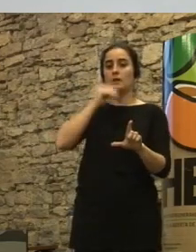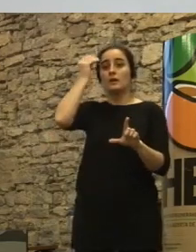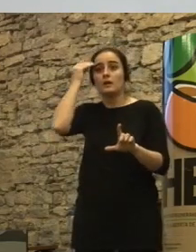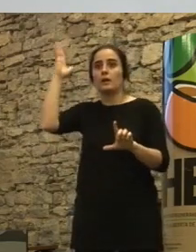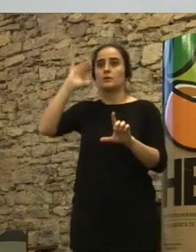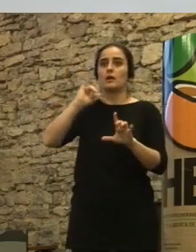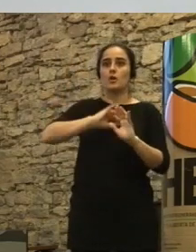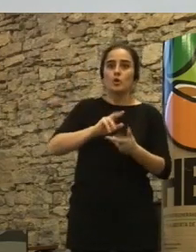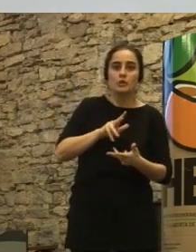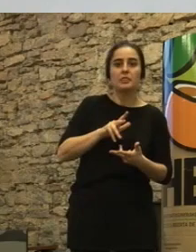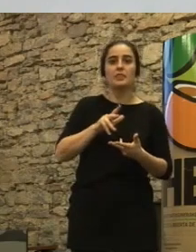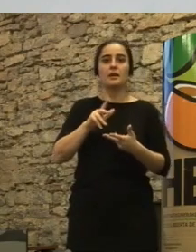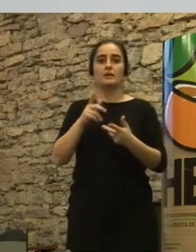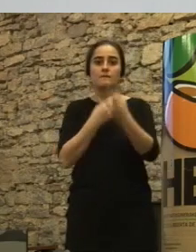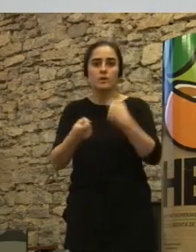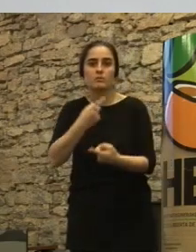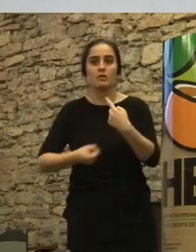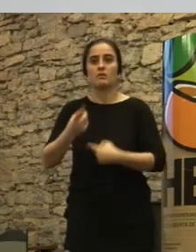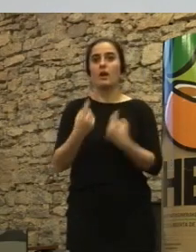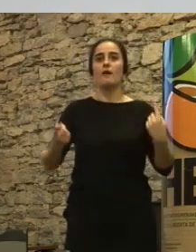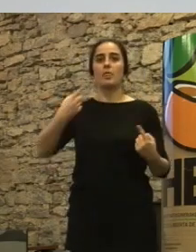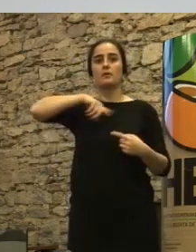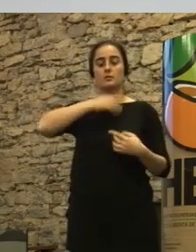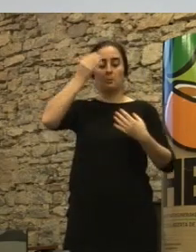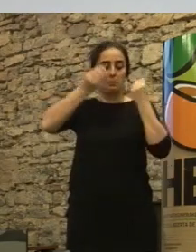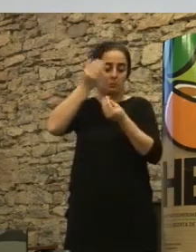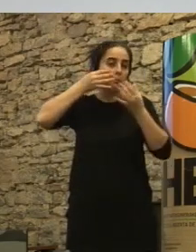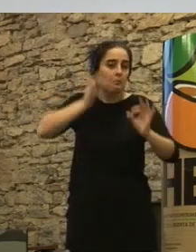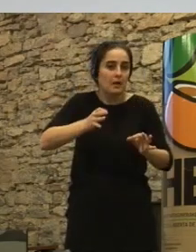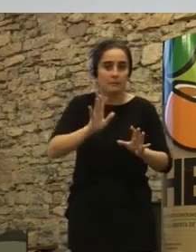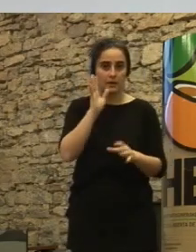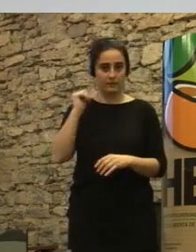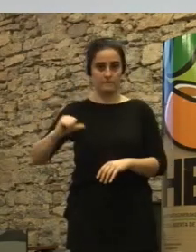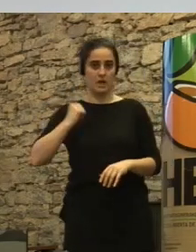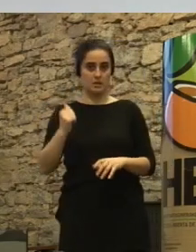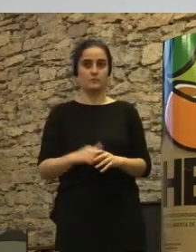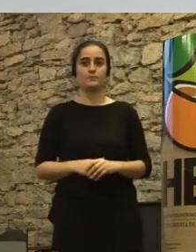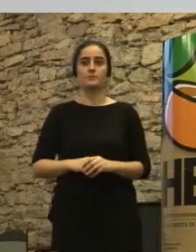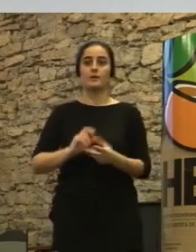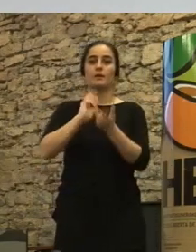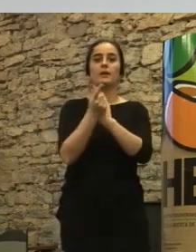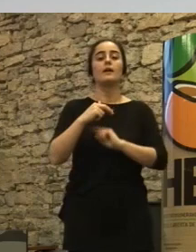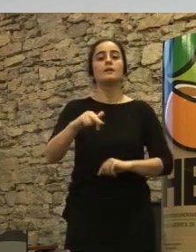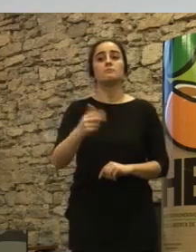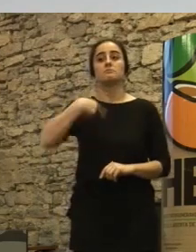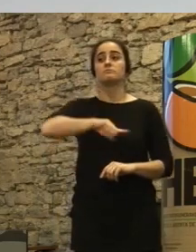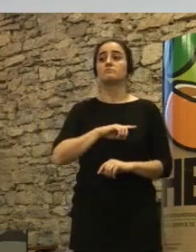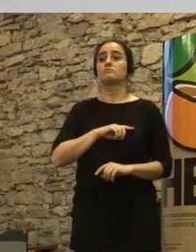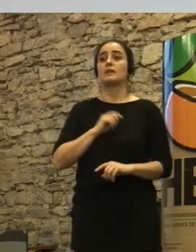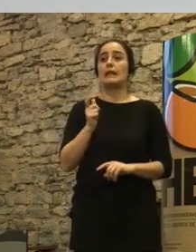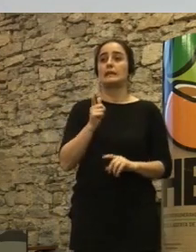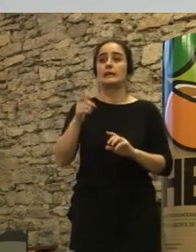eta informazioak askotan egiazkotzat jotzen ditugunak eta ez direnak. Lo dicho, que recibimos constantemente en nuestros